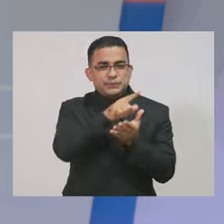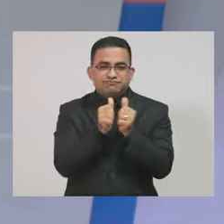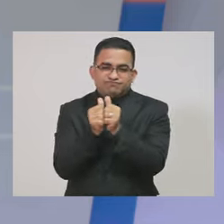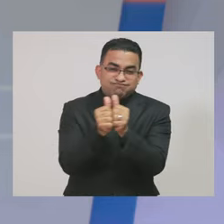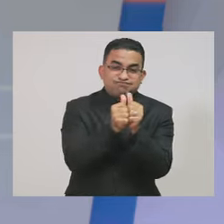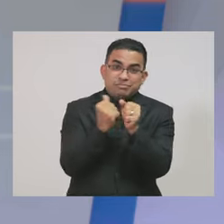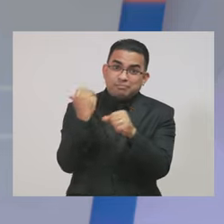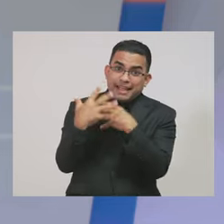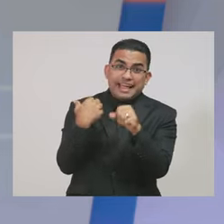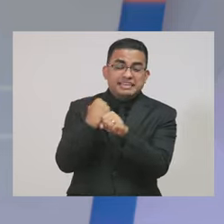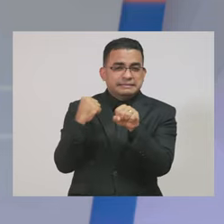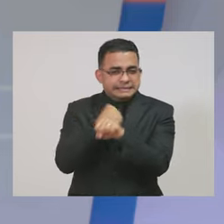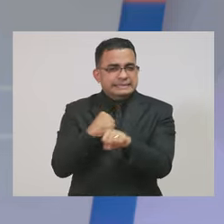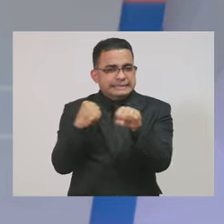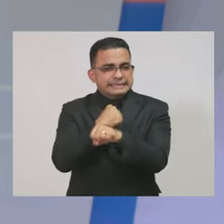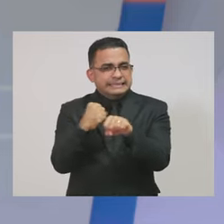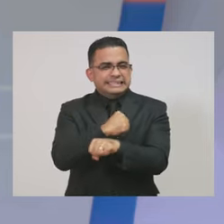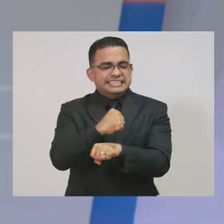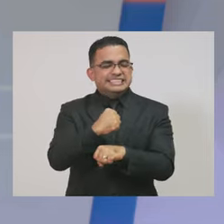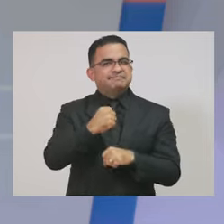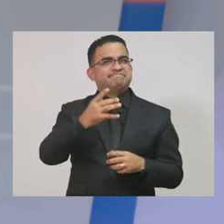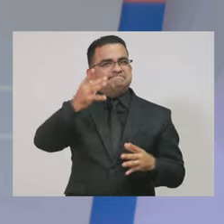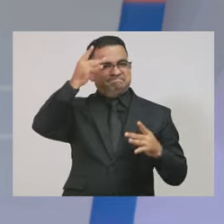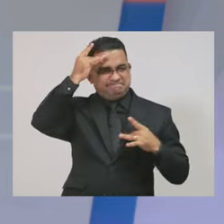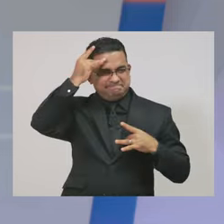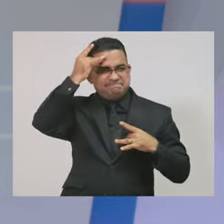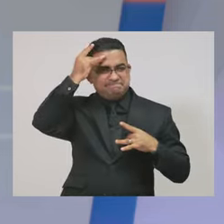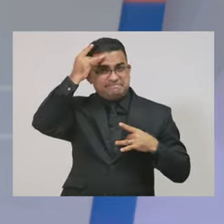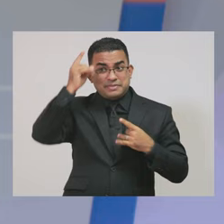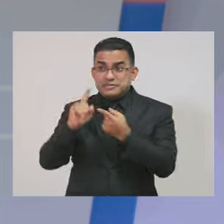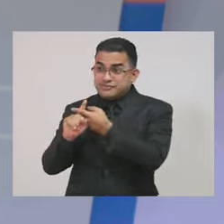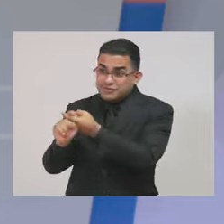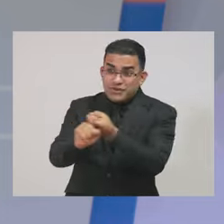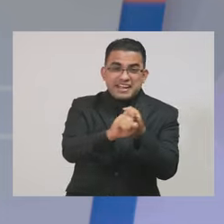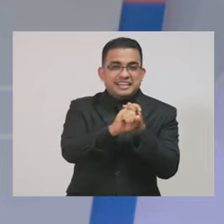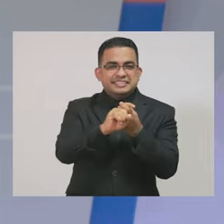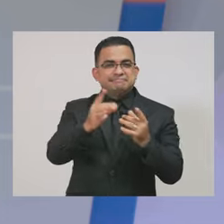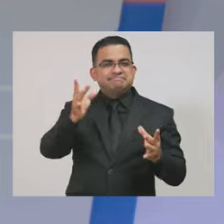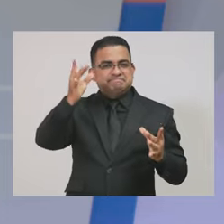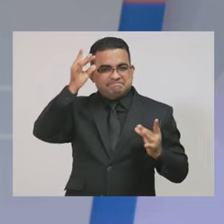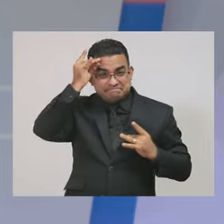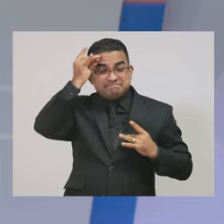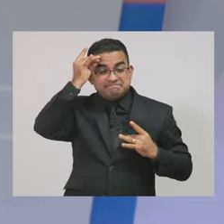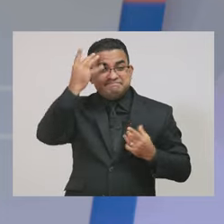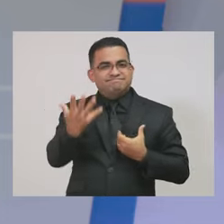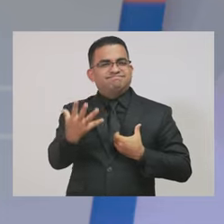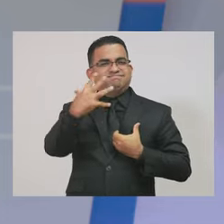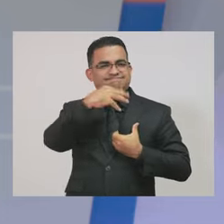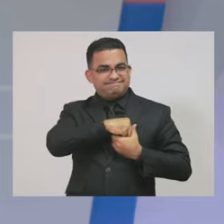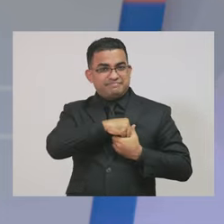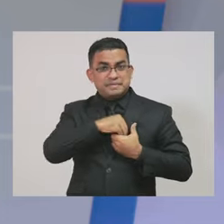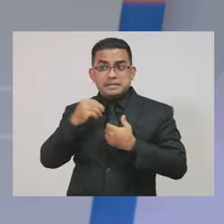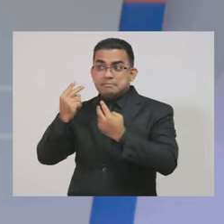ustedes llevamos estos años de lucha en nuestros corazones llevamos a todos los compañeros en nuestros corazones